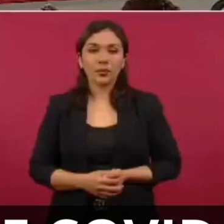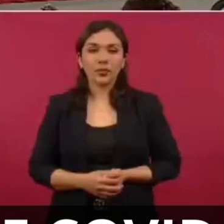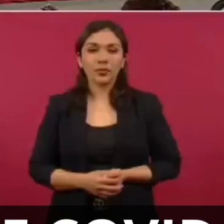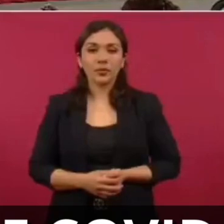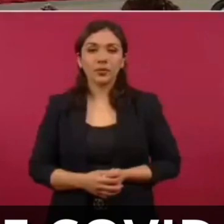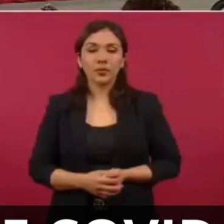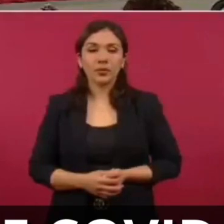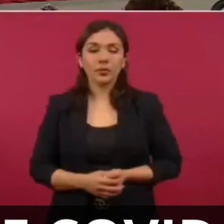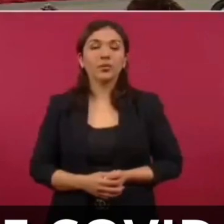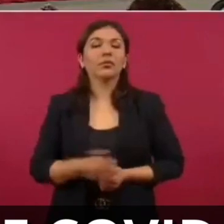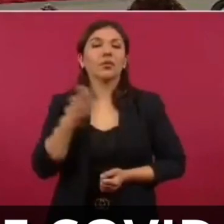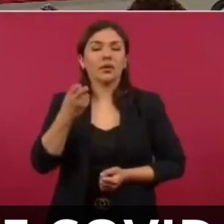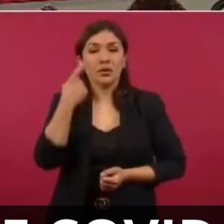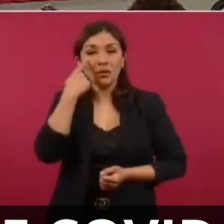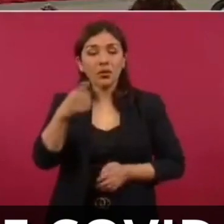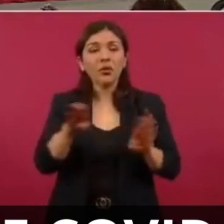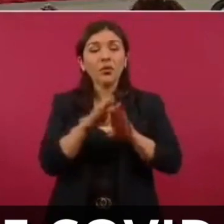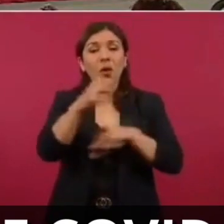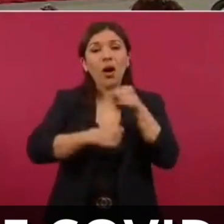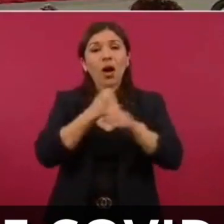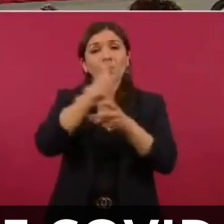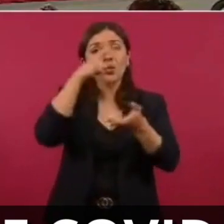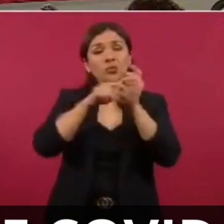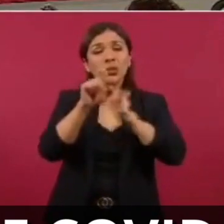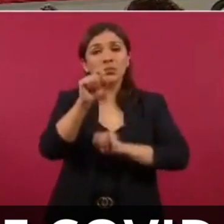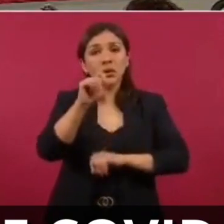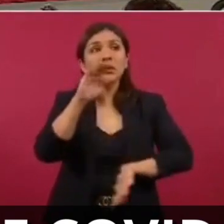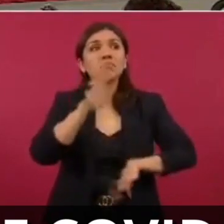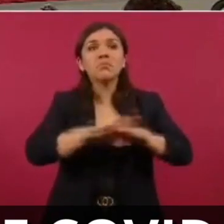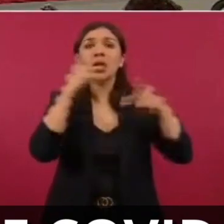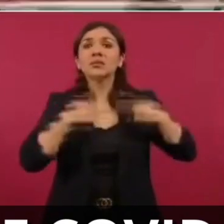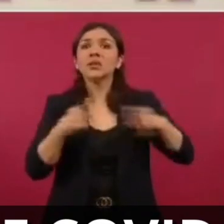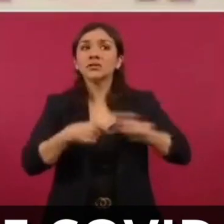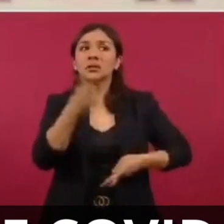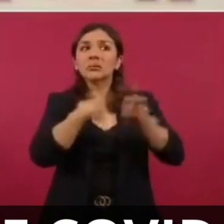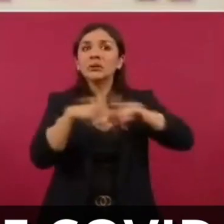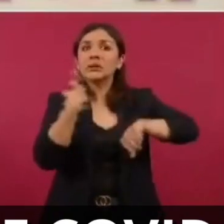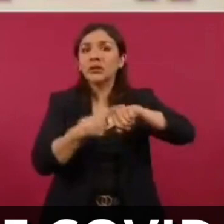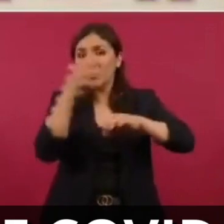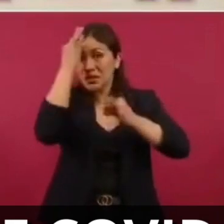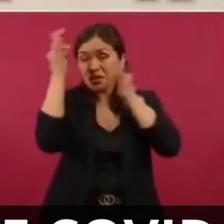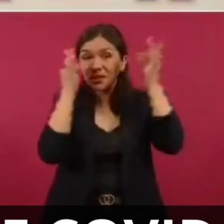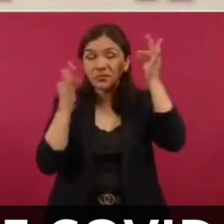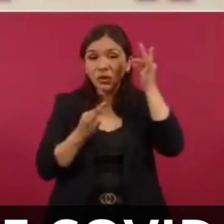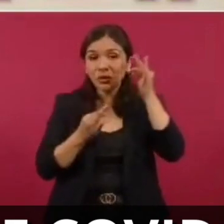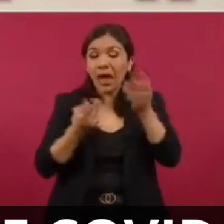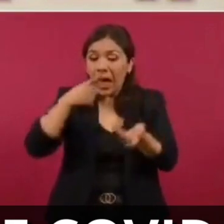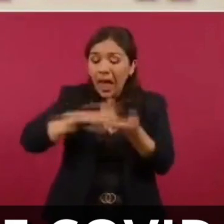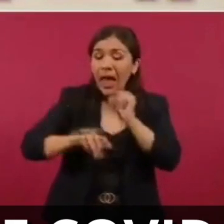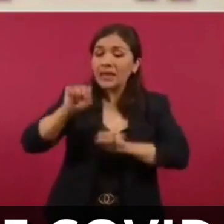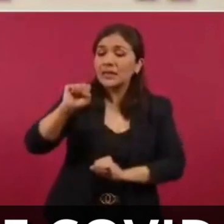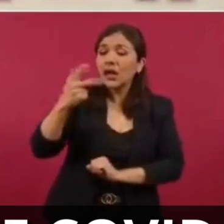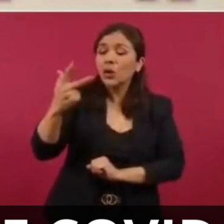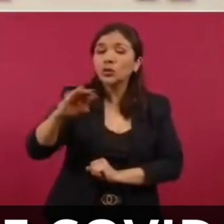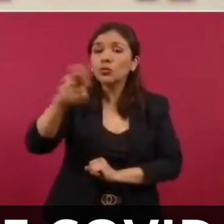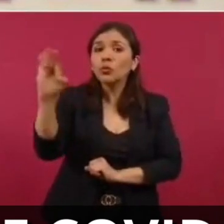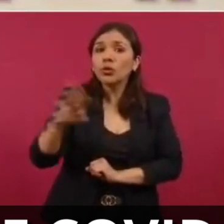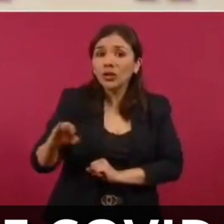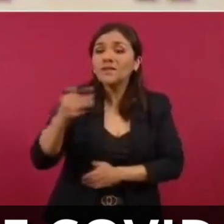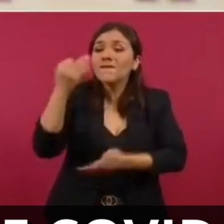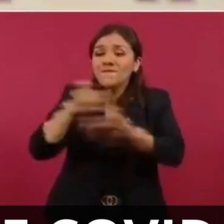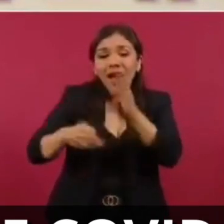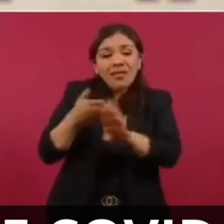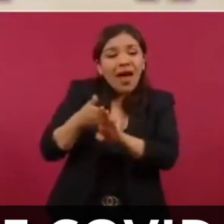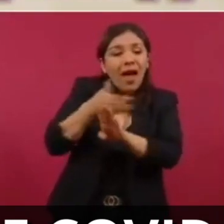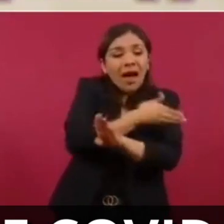el sarampión. Y 68% de los casos debieron haberse vacunado en sexenios previos.